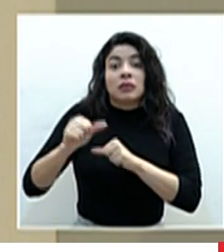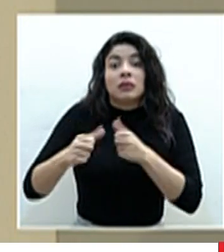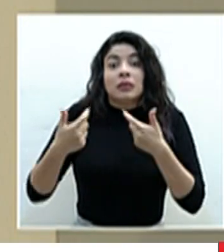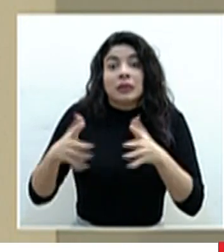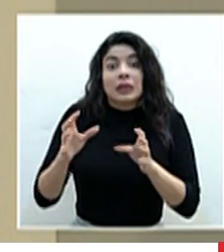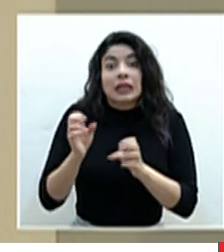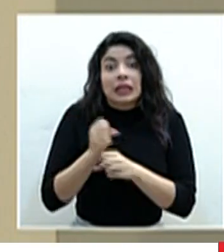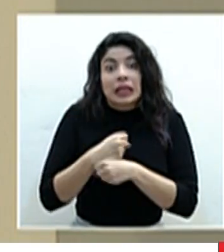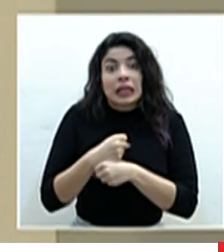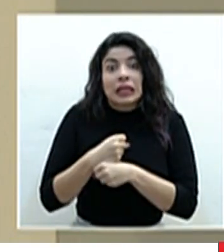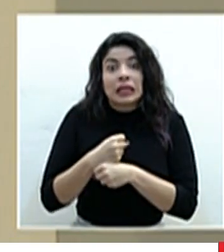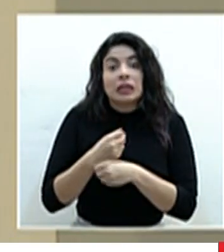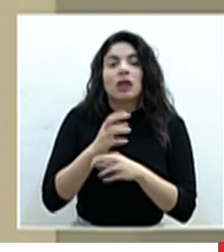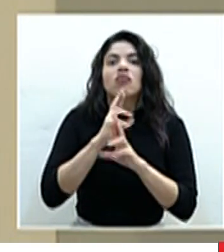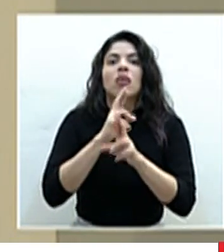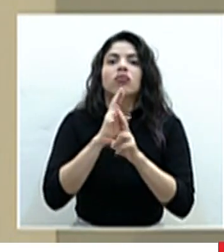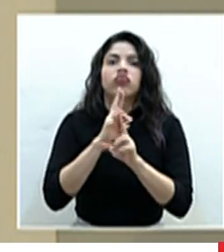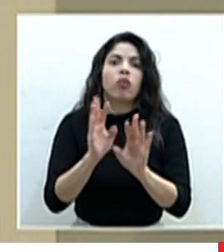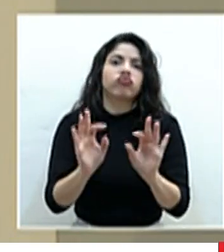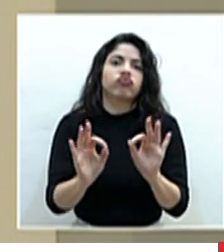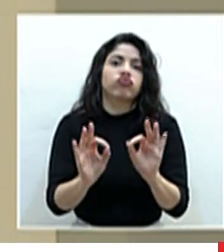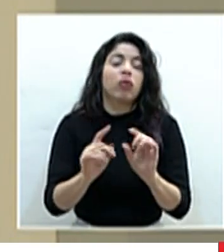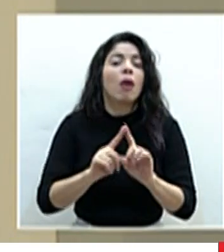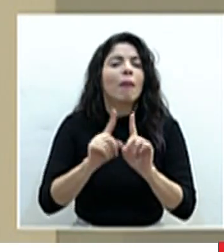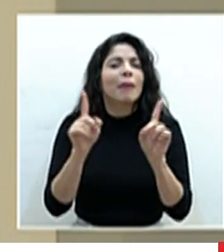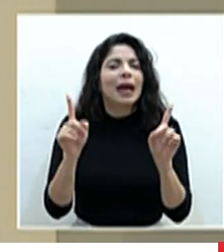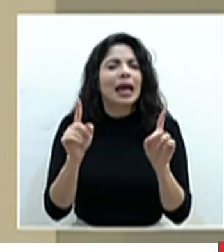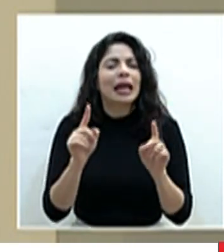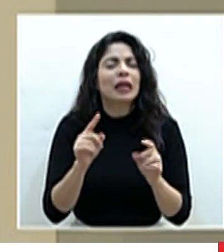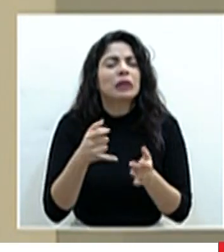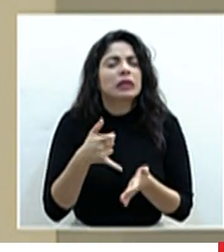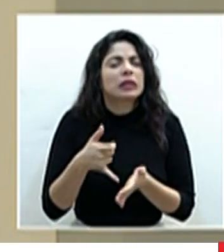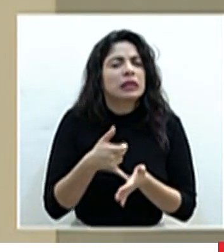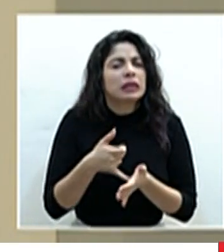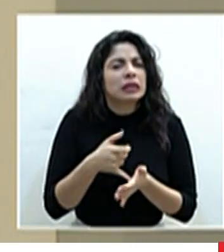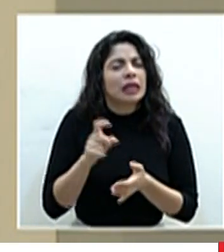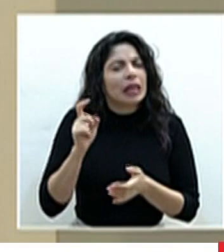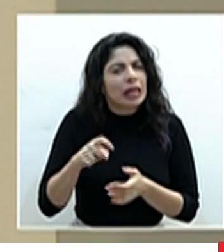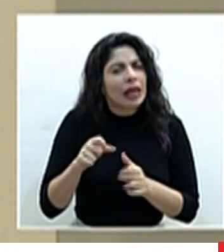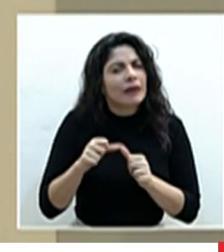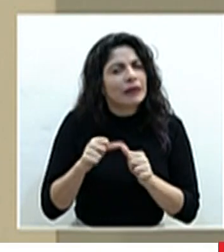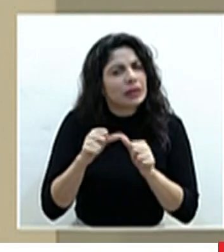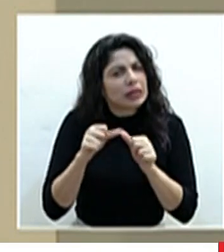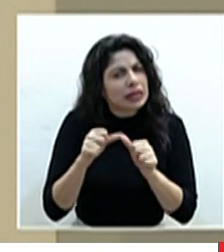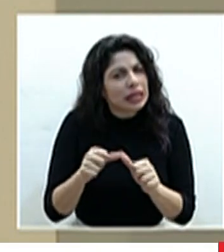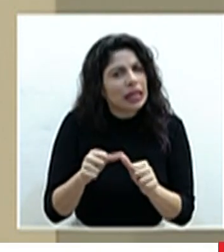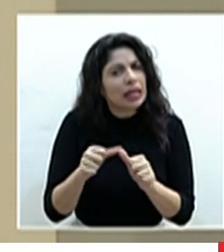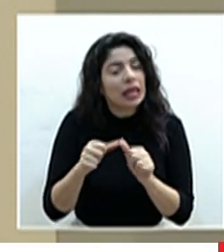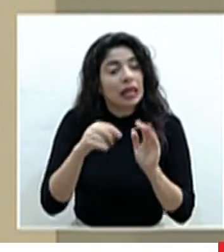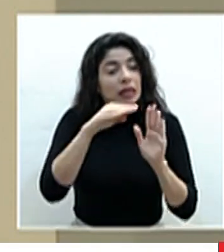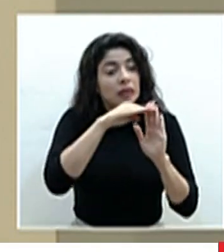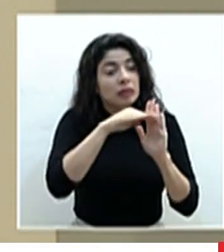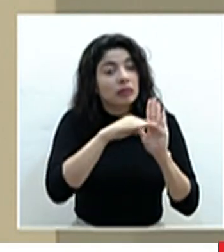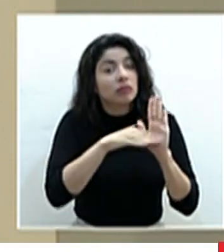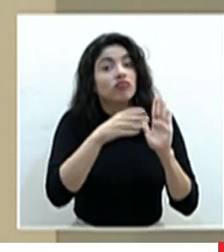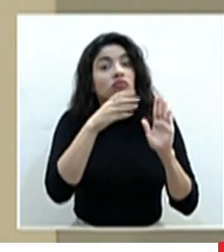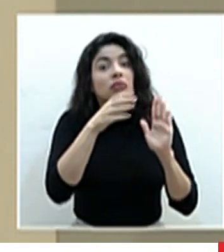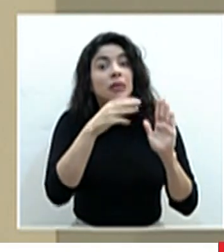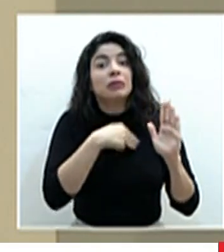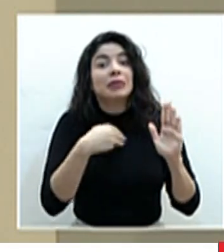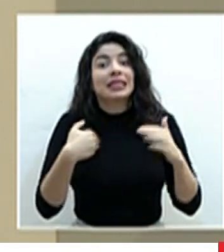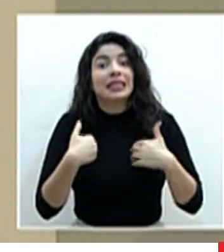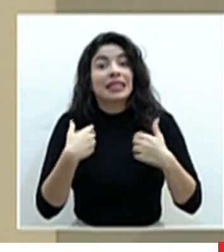dado muy buenos resultados. Sin embargo, es crítico seguir al pie de la letra las indicaciones del Ministerio de